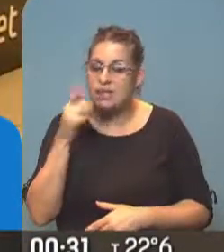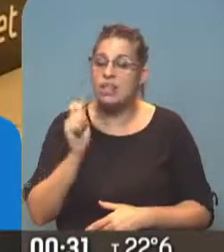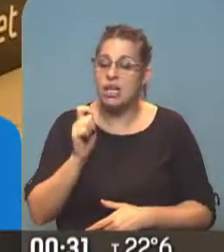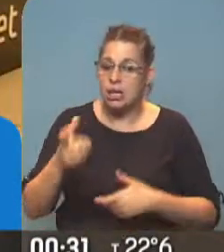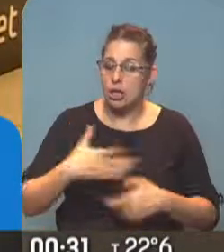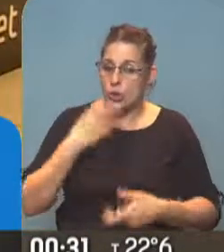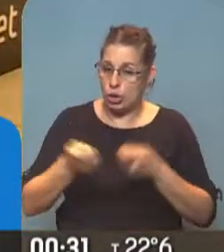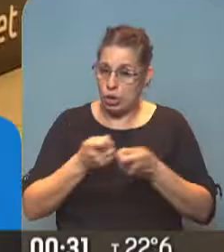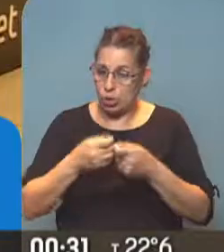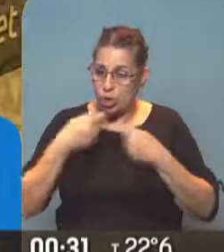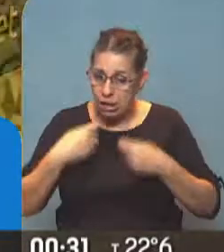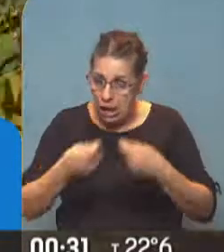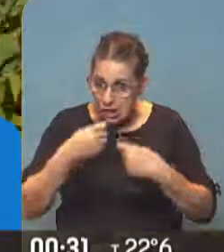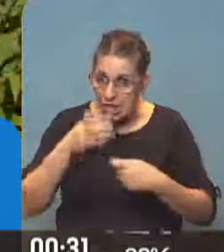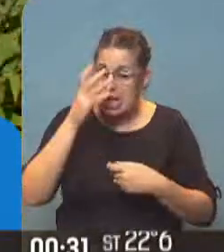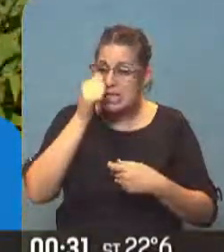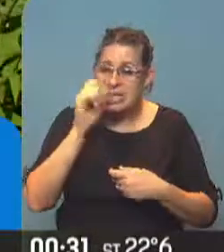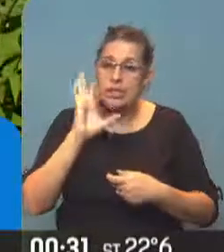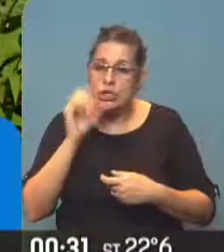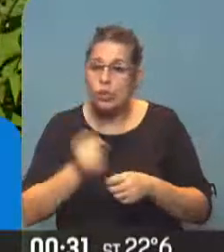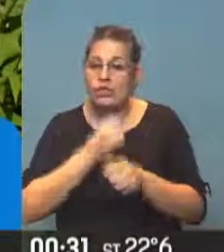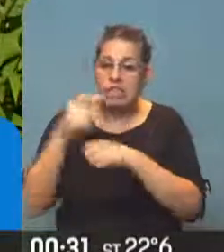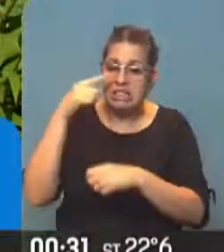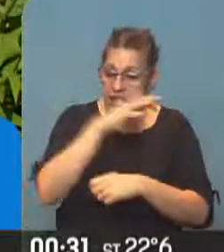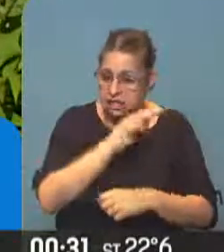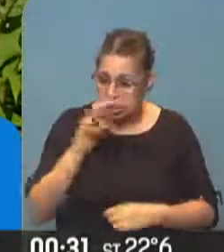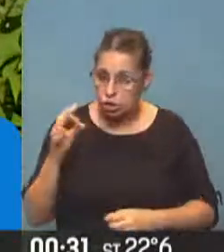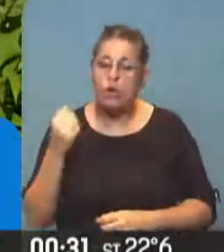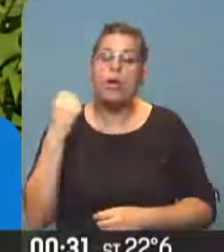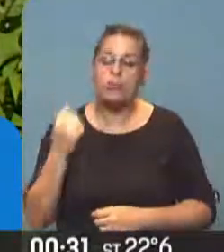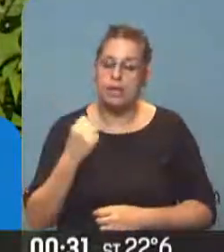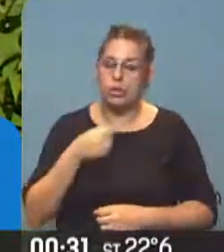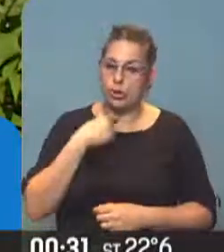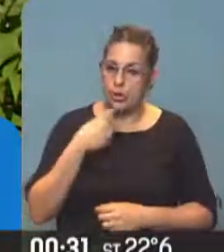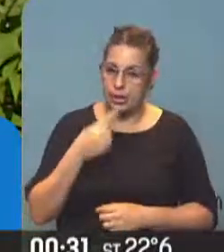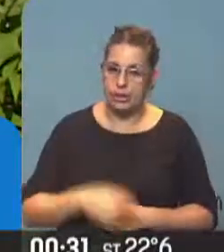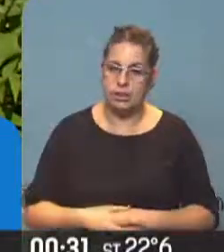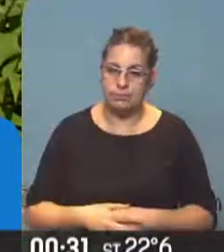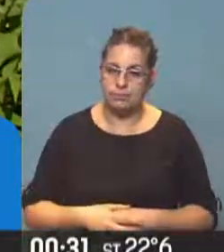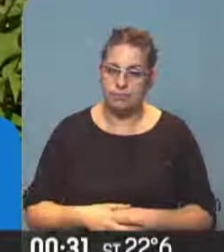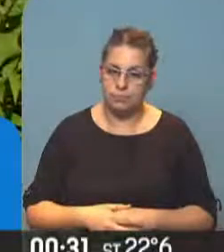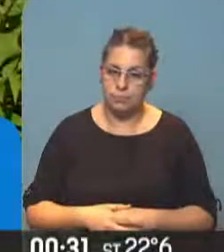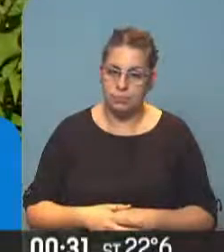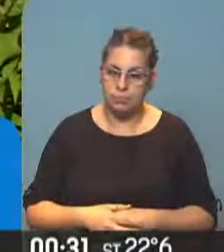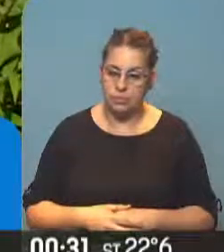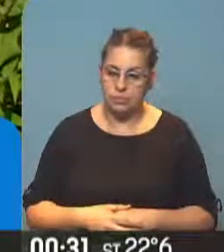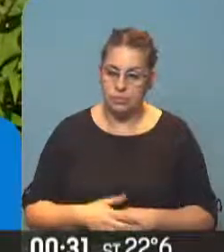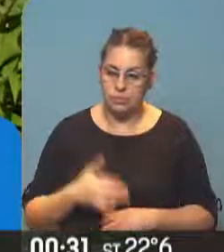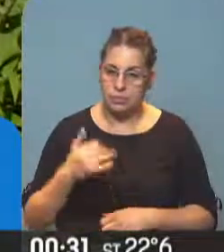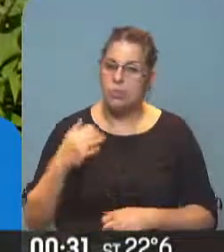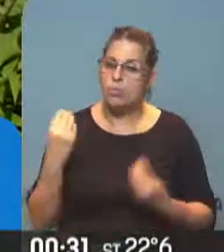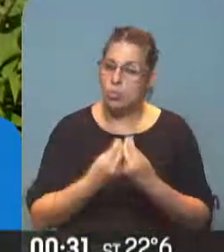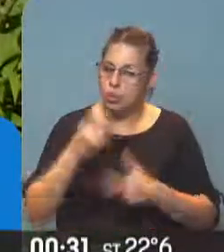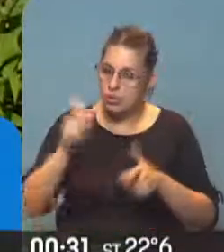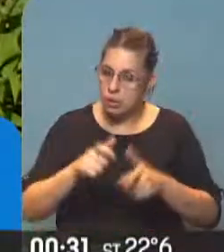gastado entre 650 y 700 pesos. Eso indica también que hay un núcleo grande de gente